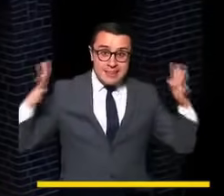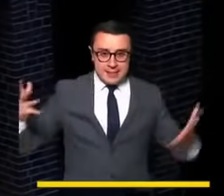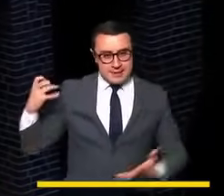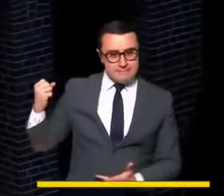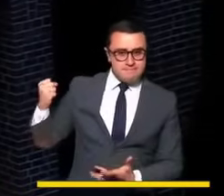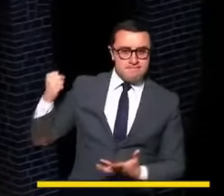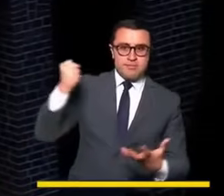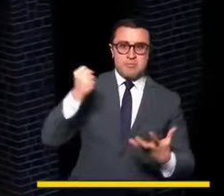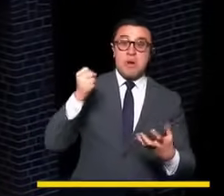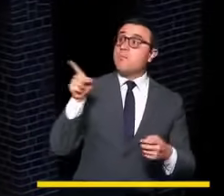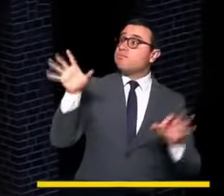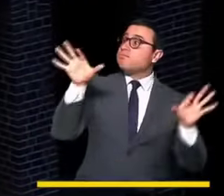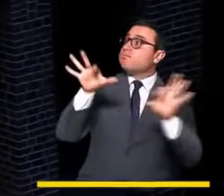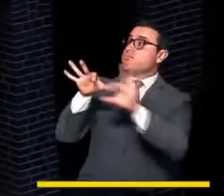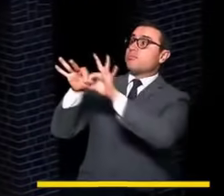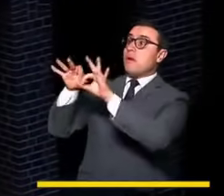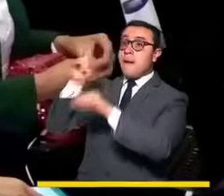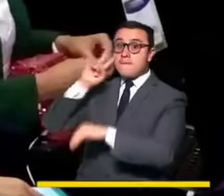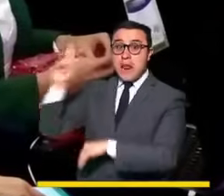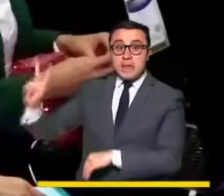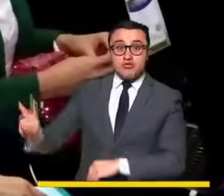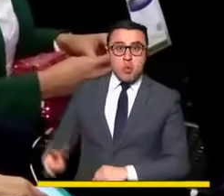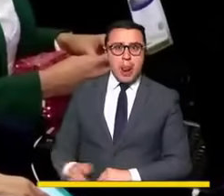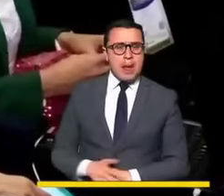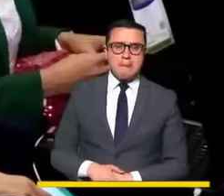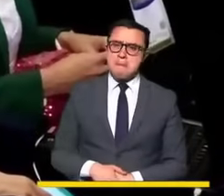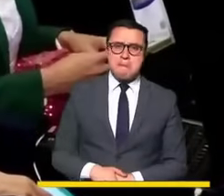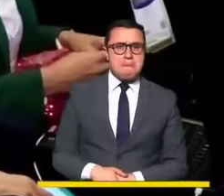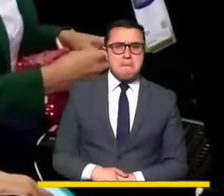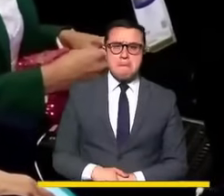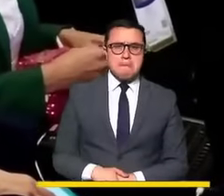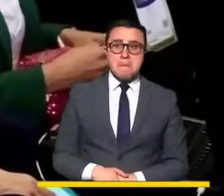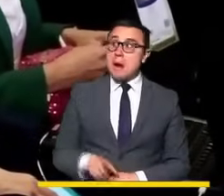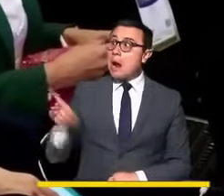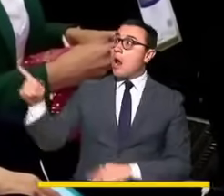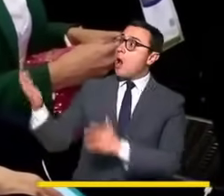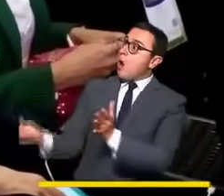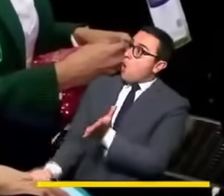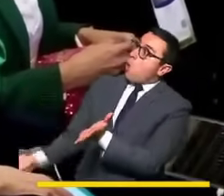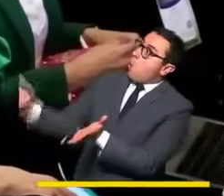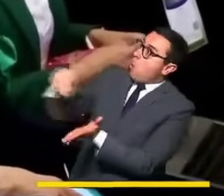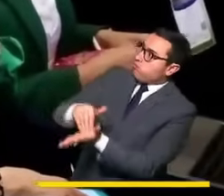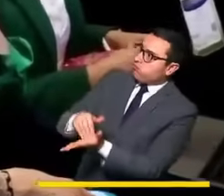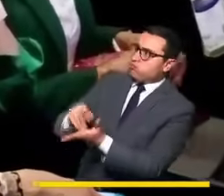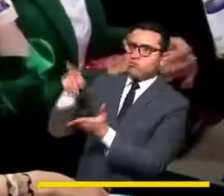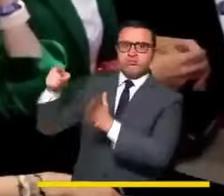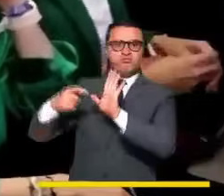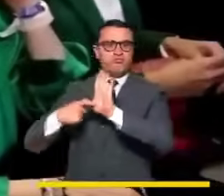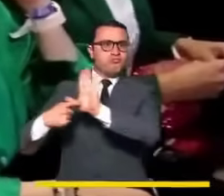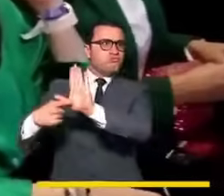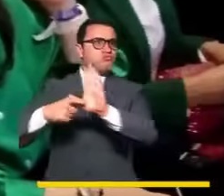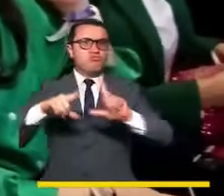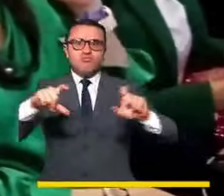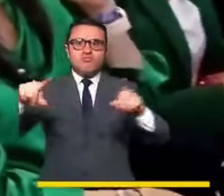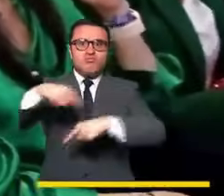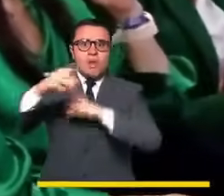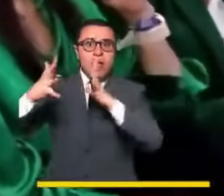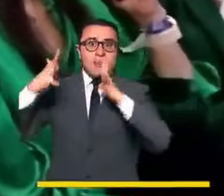nos junta con Venezuela si Venezuela logra volverse un oferente de turistas, nada.